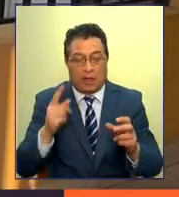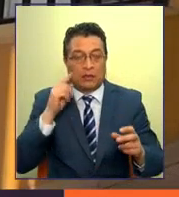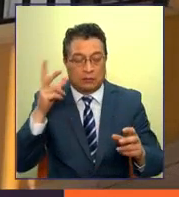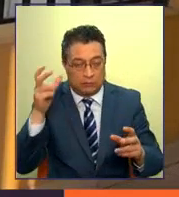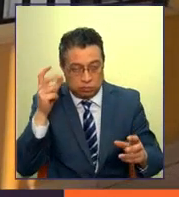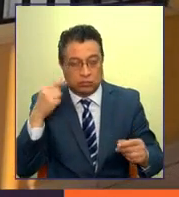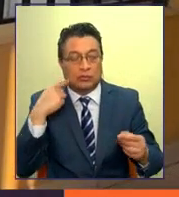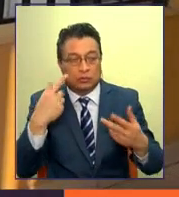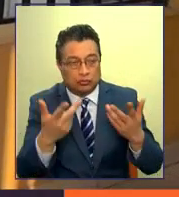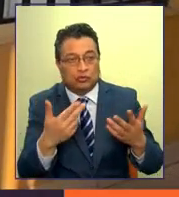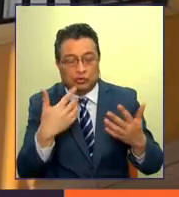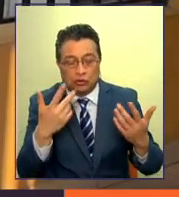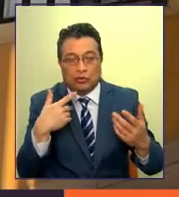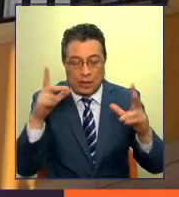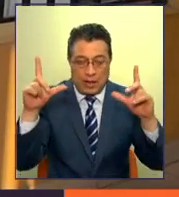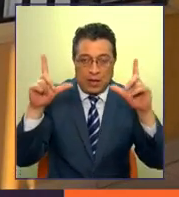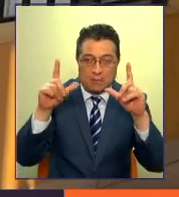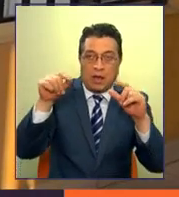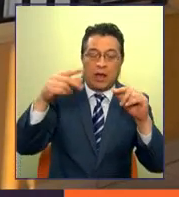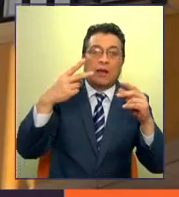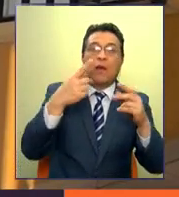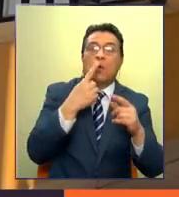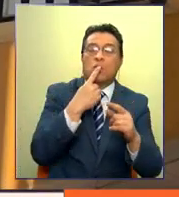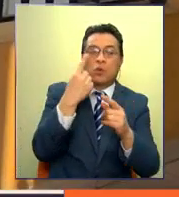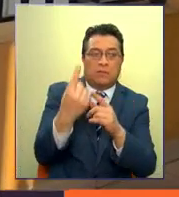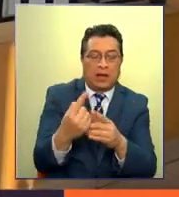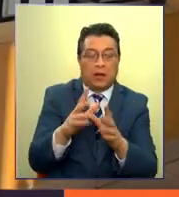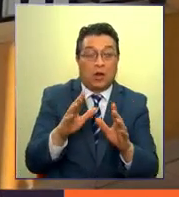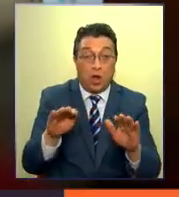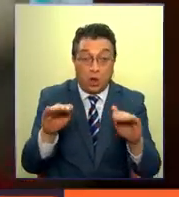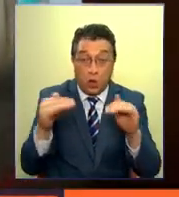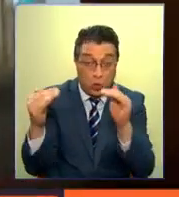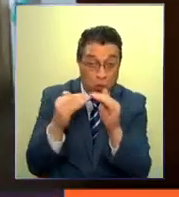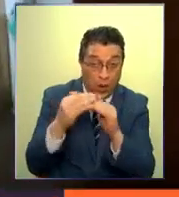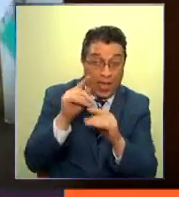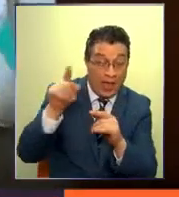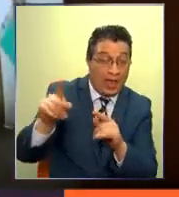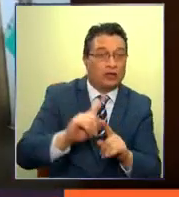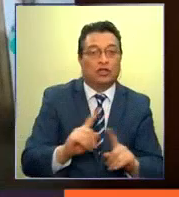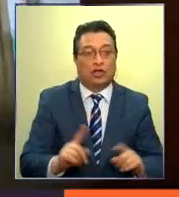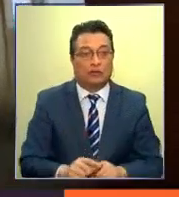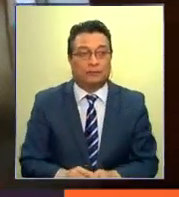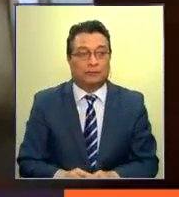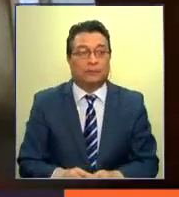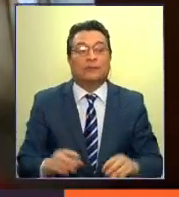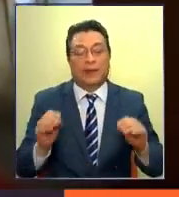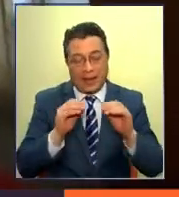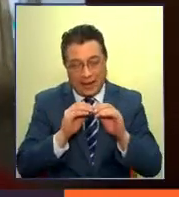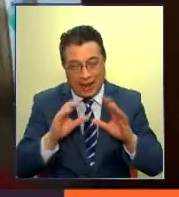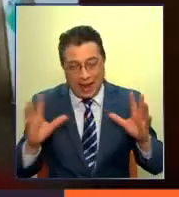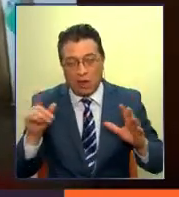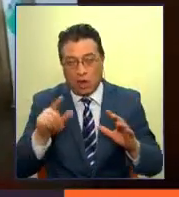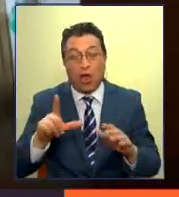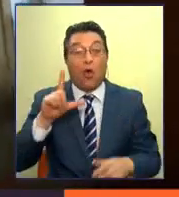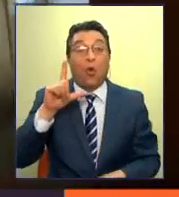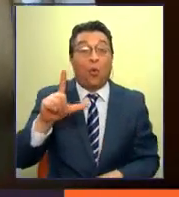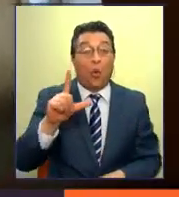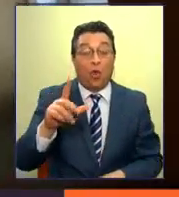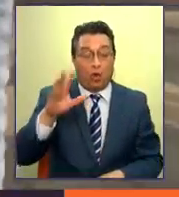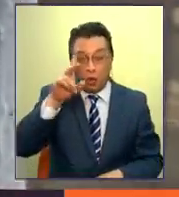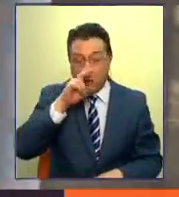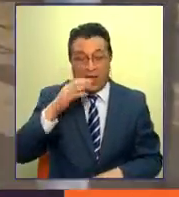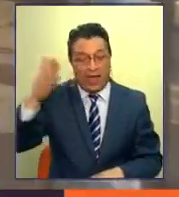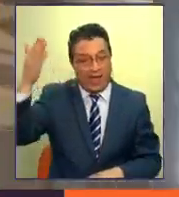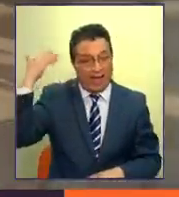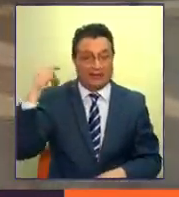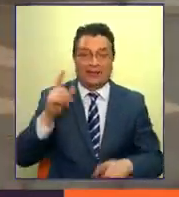misas, tener nuestra imagen con nuestra velita, no es lo mismo que estar allá. Claramente, este mes de julio no será igual que otros para